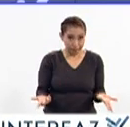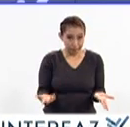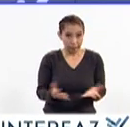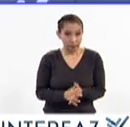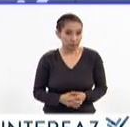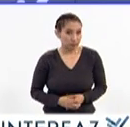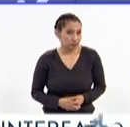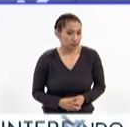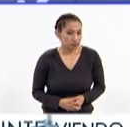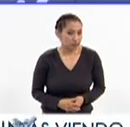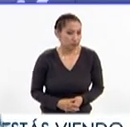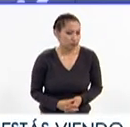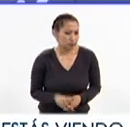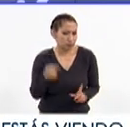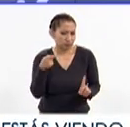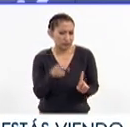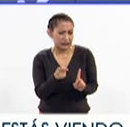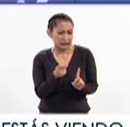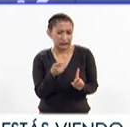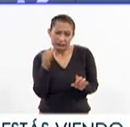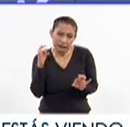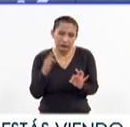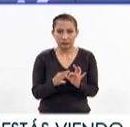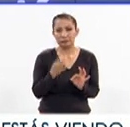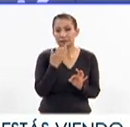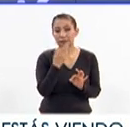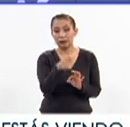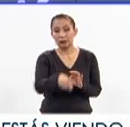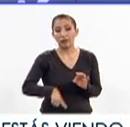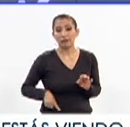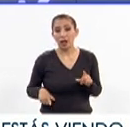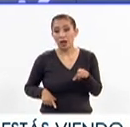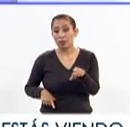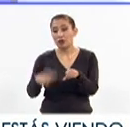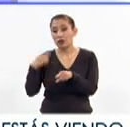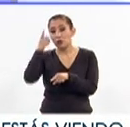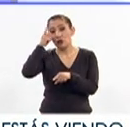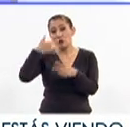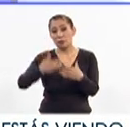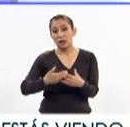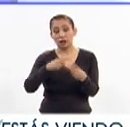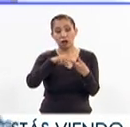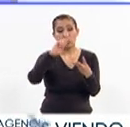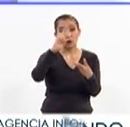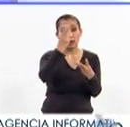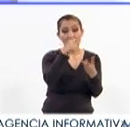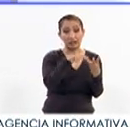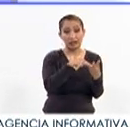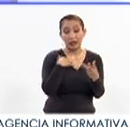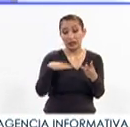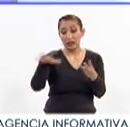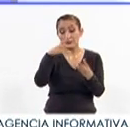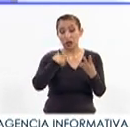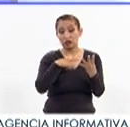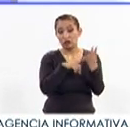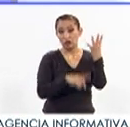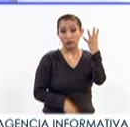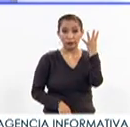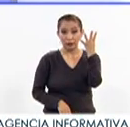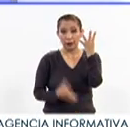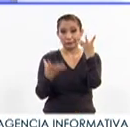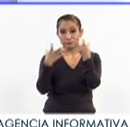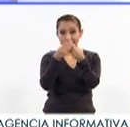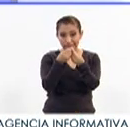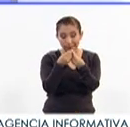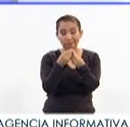que una parte ideal es que el gobierno, que los empresarios, que las universidades y que la sociedad